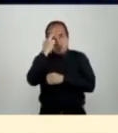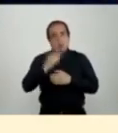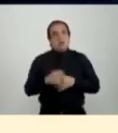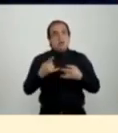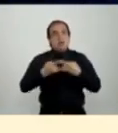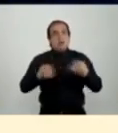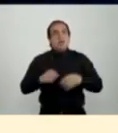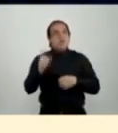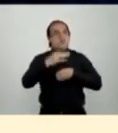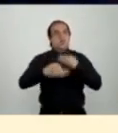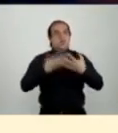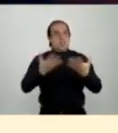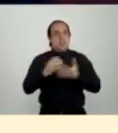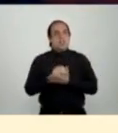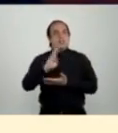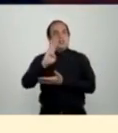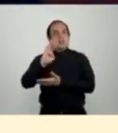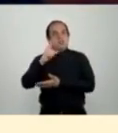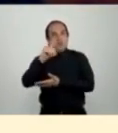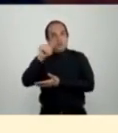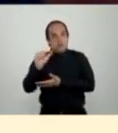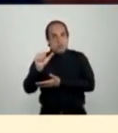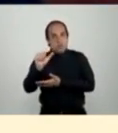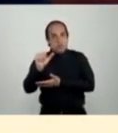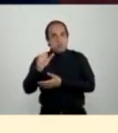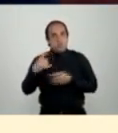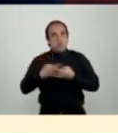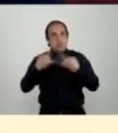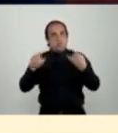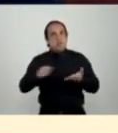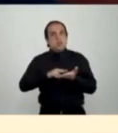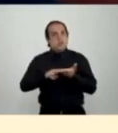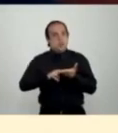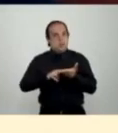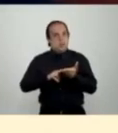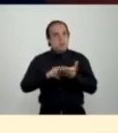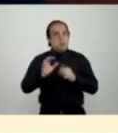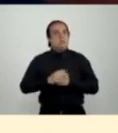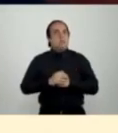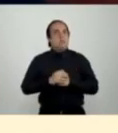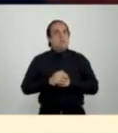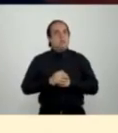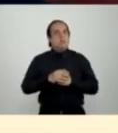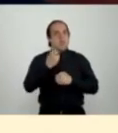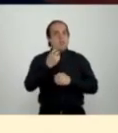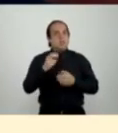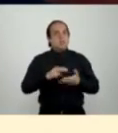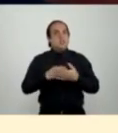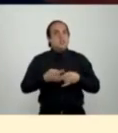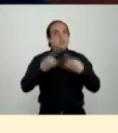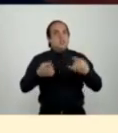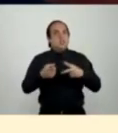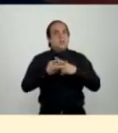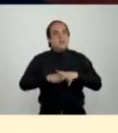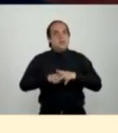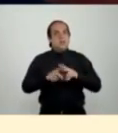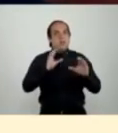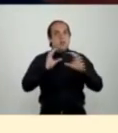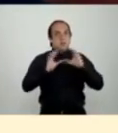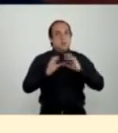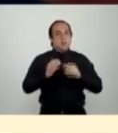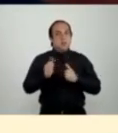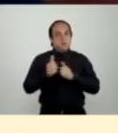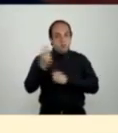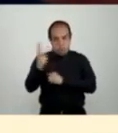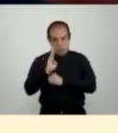Bogotá y que tienen, es una novela negra muy, muy, bueno, ya lo he dicho mil veces, esa novela sale de una conversación que tuve yo contigo en la que tú me dijiste